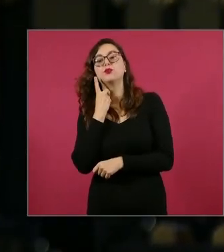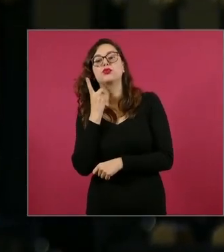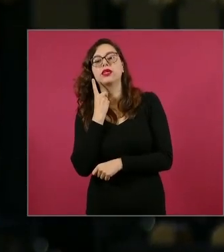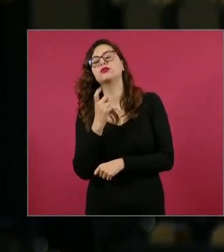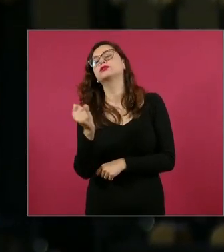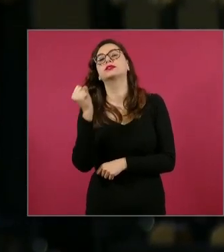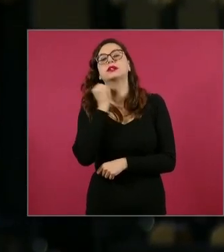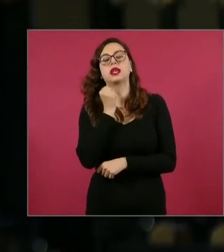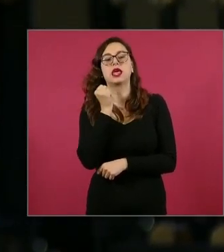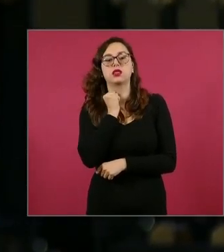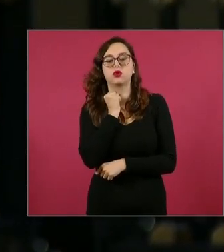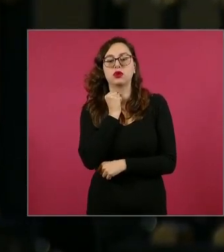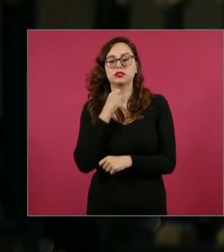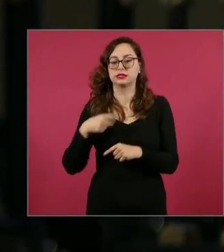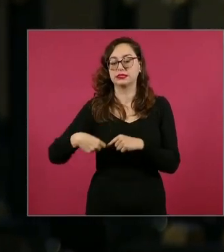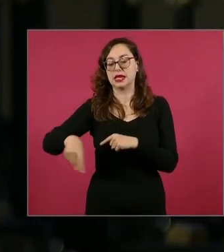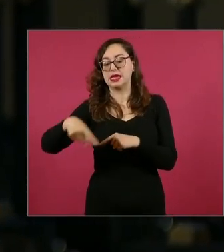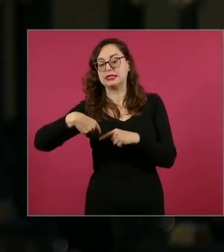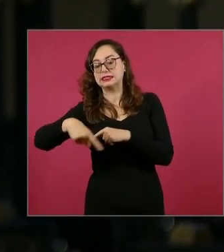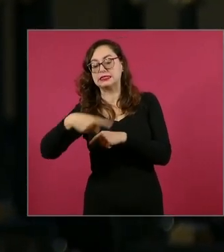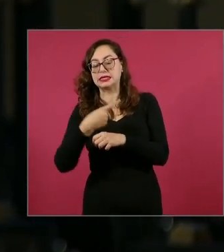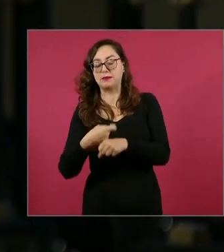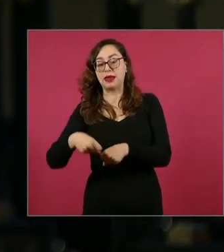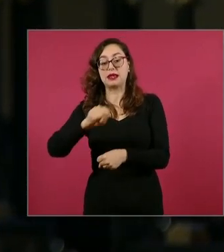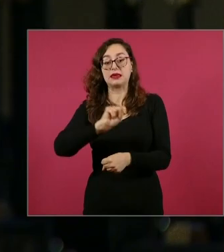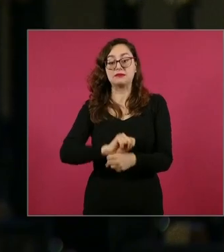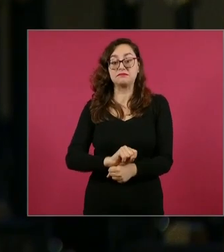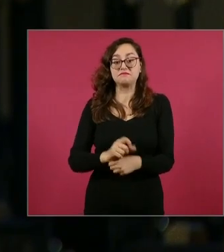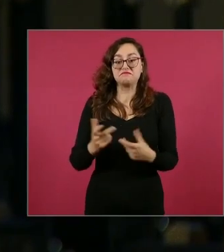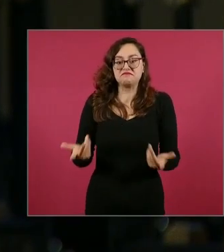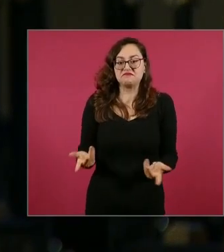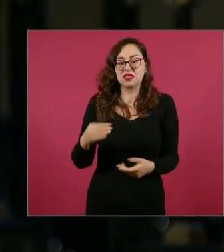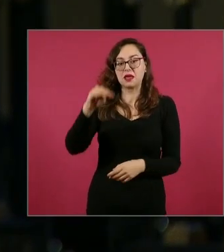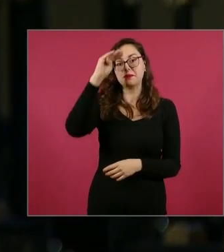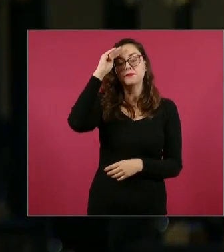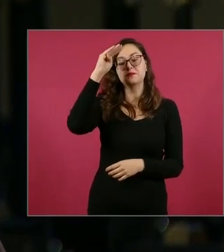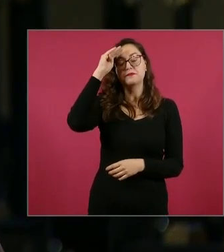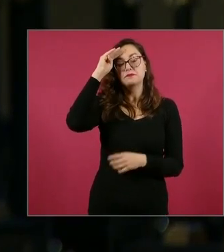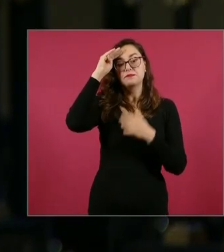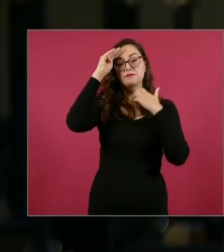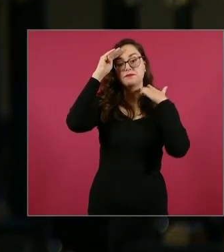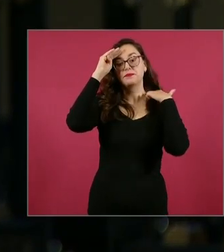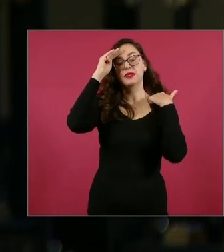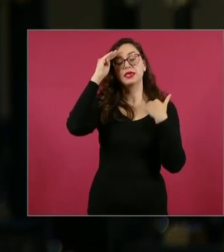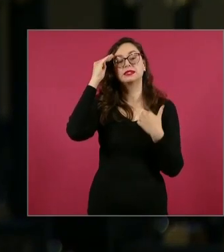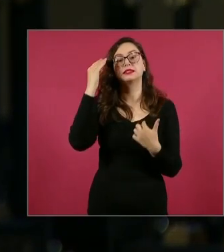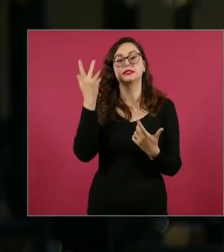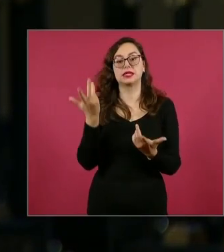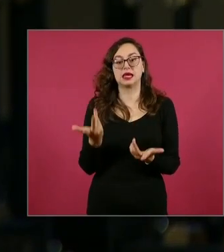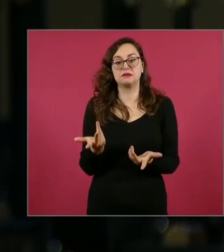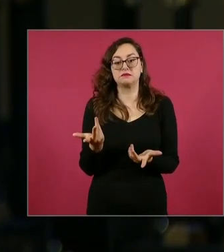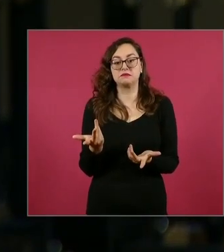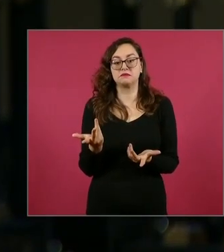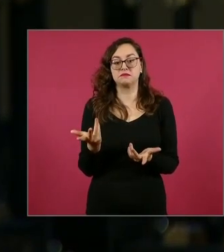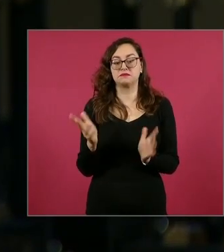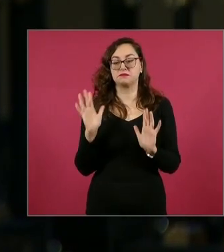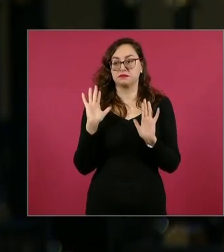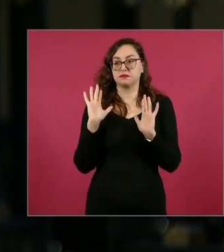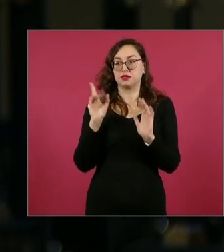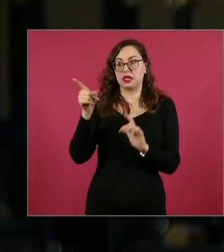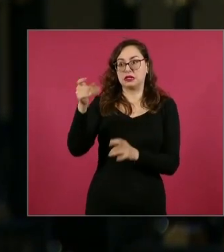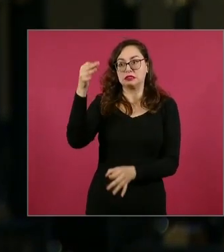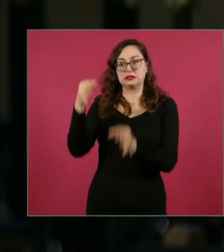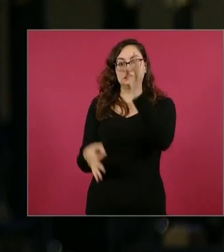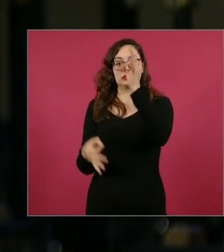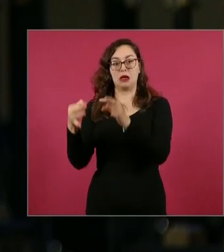eh presidente preguntarle qué tanto esto podría ayudar pues a despejar a a terminar con